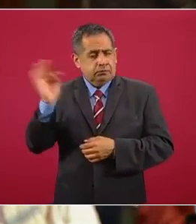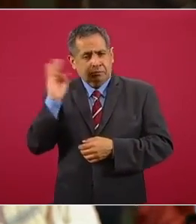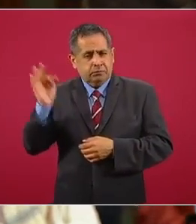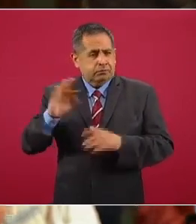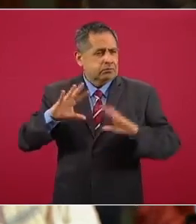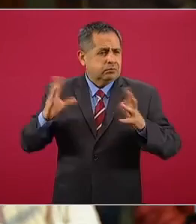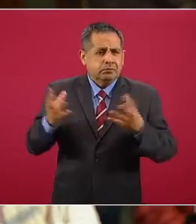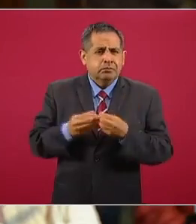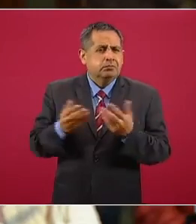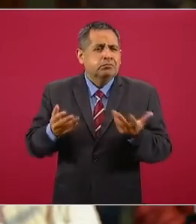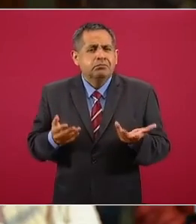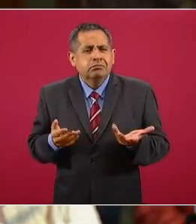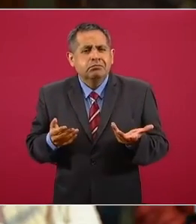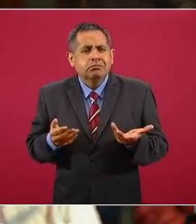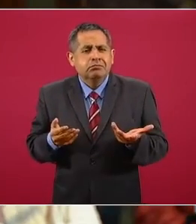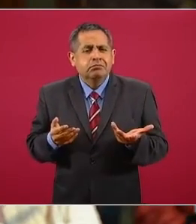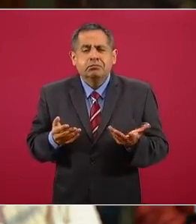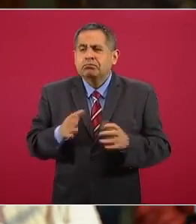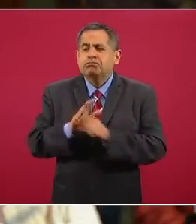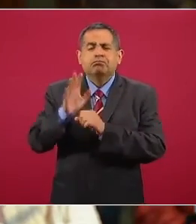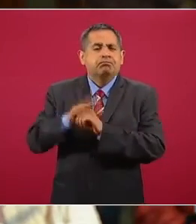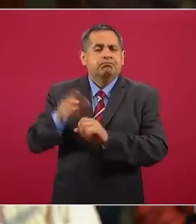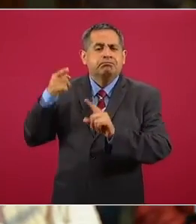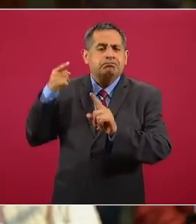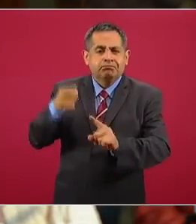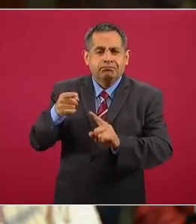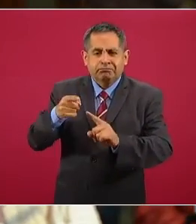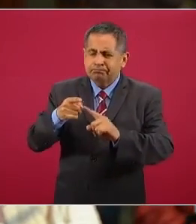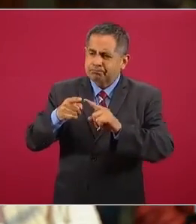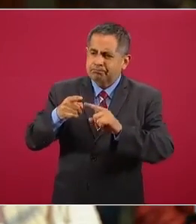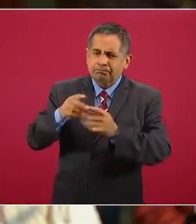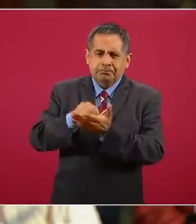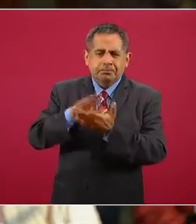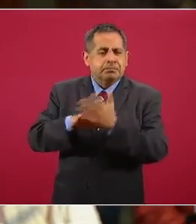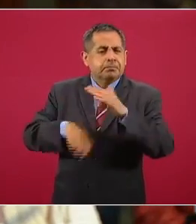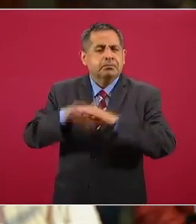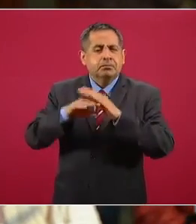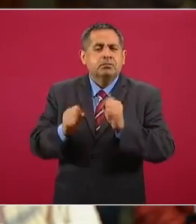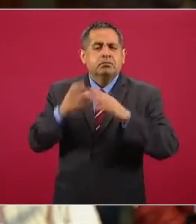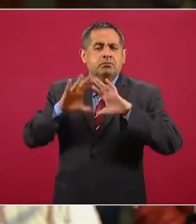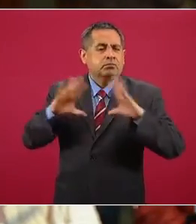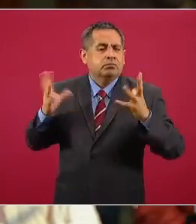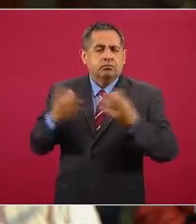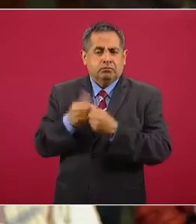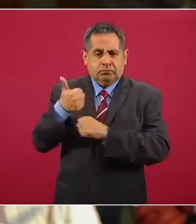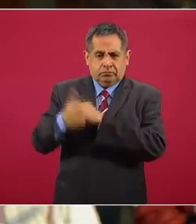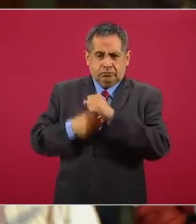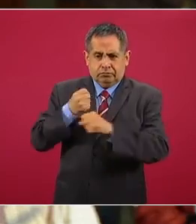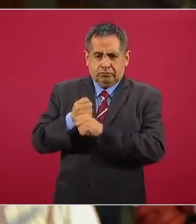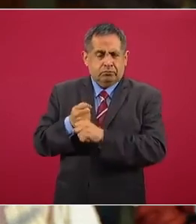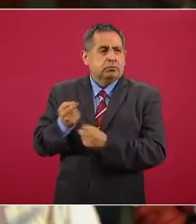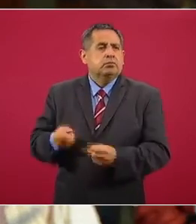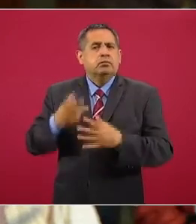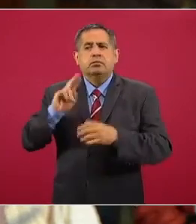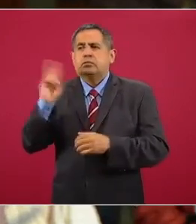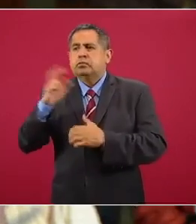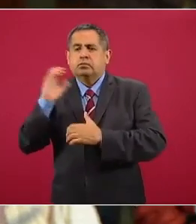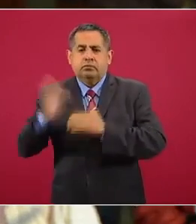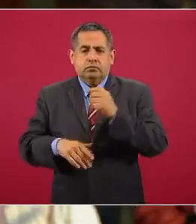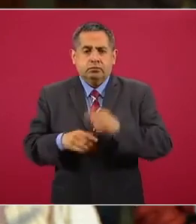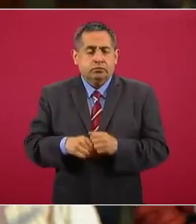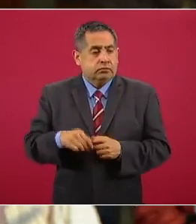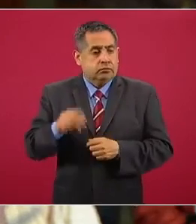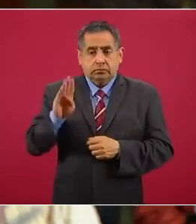tácita ¿cuál sería la cifra tácita al concluir su sexenio y si habría oportunidades de becas en